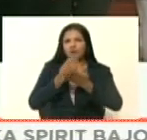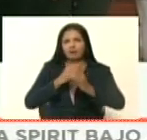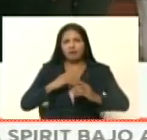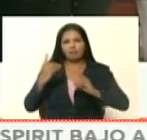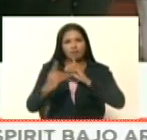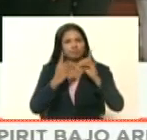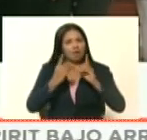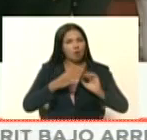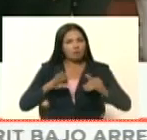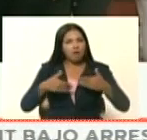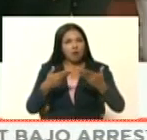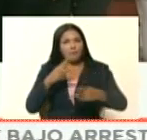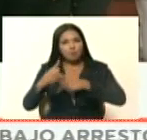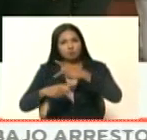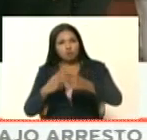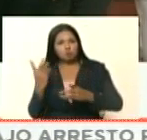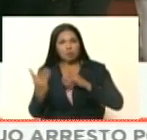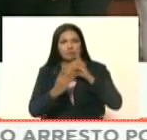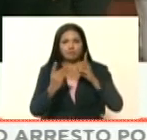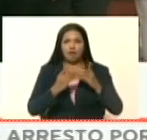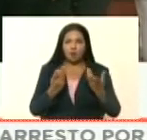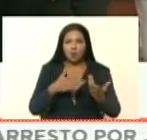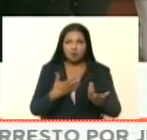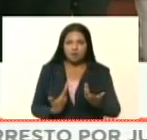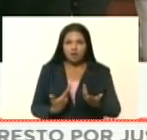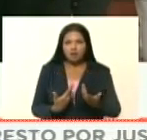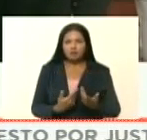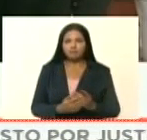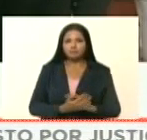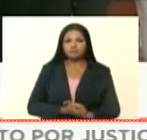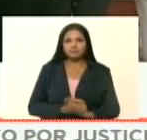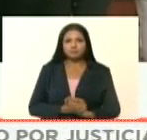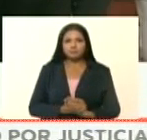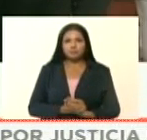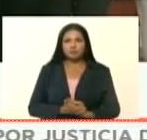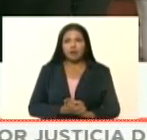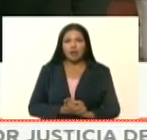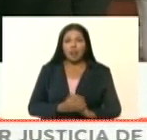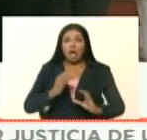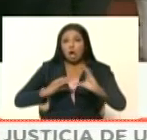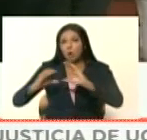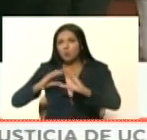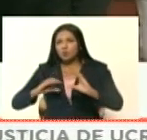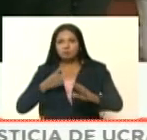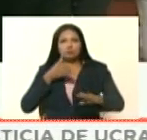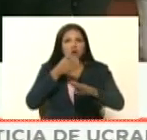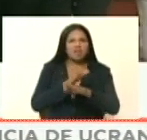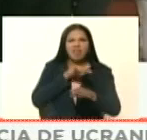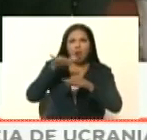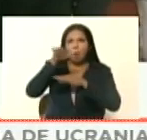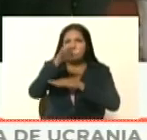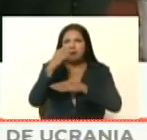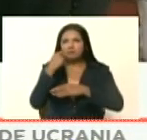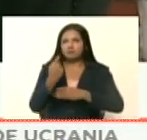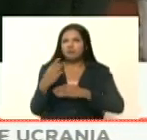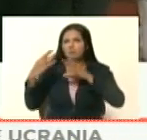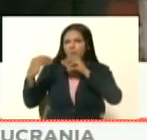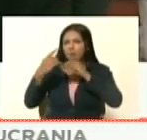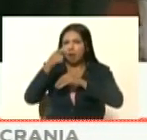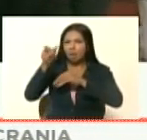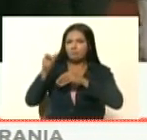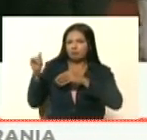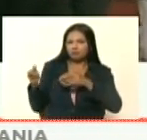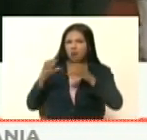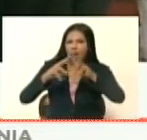diálogo y entrar en un proceso de diálogo. Los medios se niegan a ir a los barrios, a hablar con los